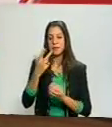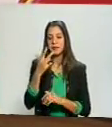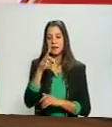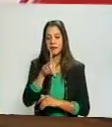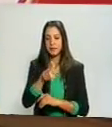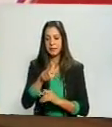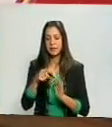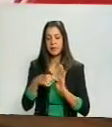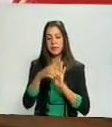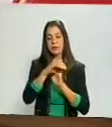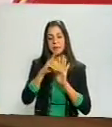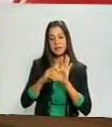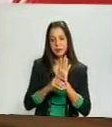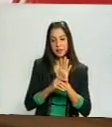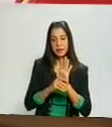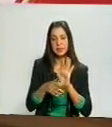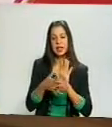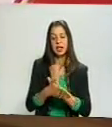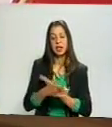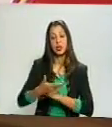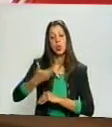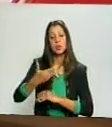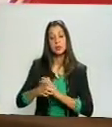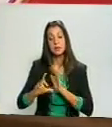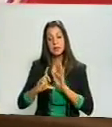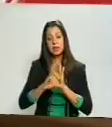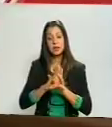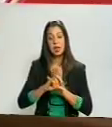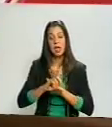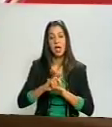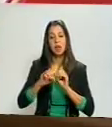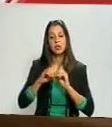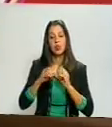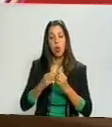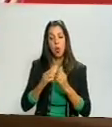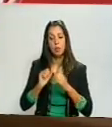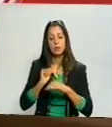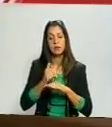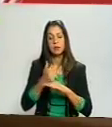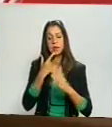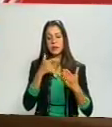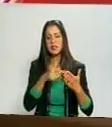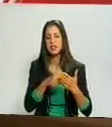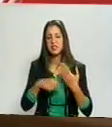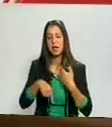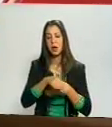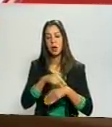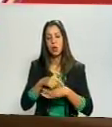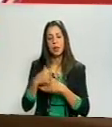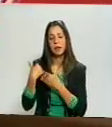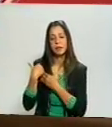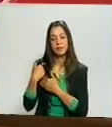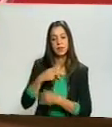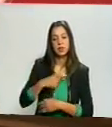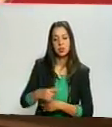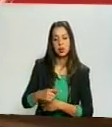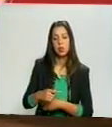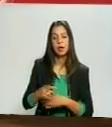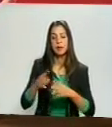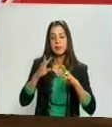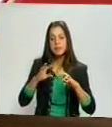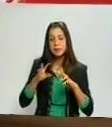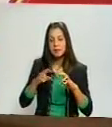31 del decreto con rango, valor y fuerza de ley orgánica que reserva al Estado las actividades de